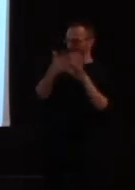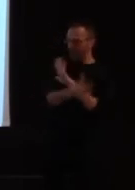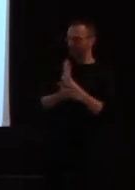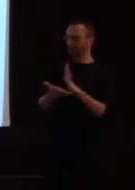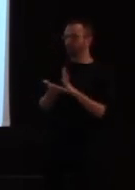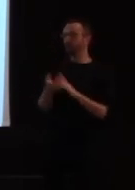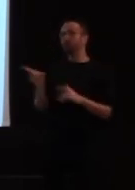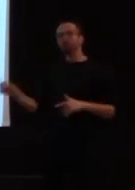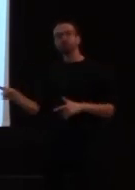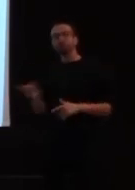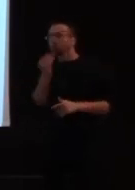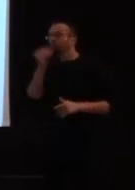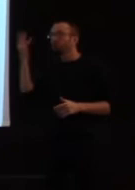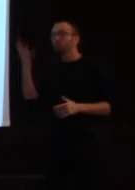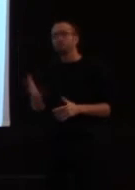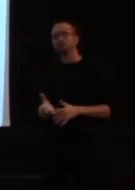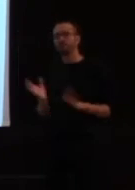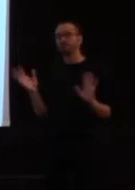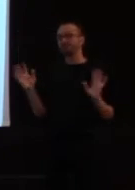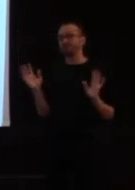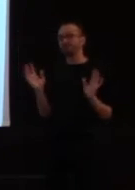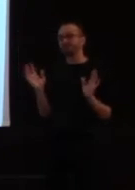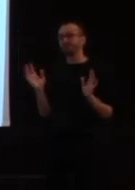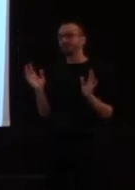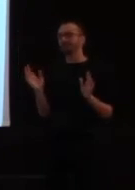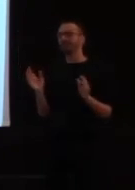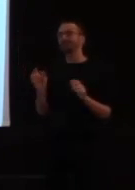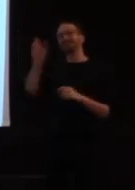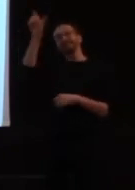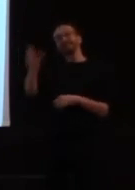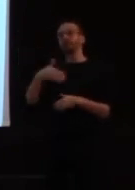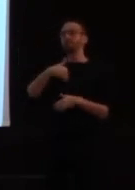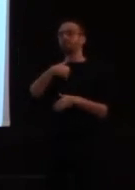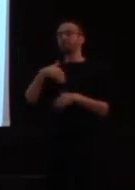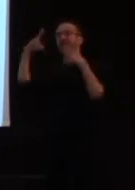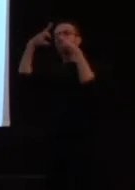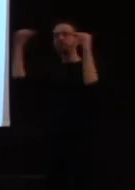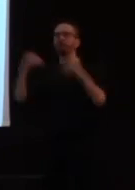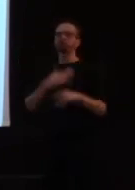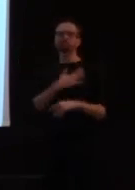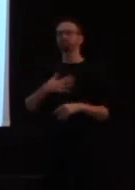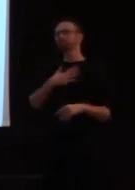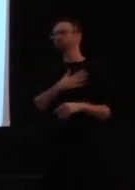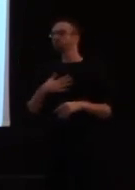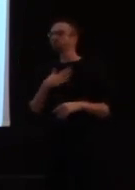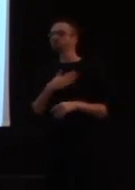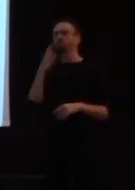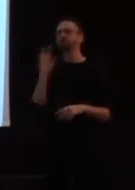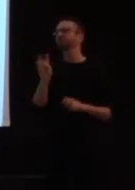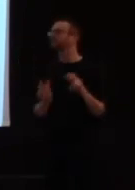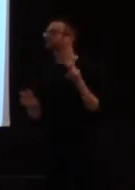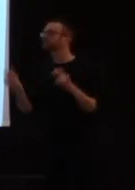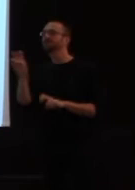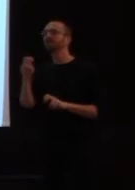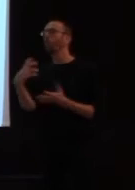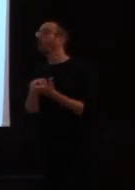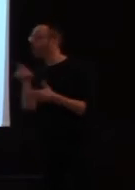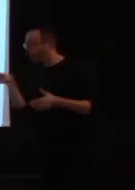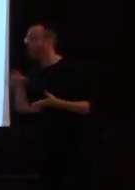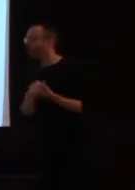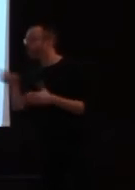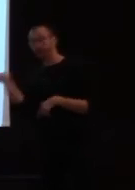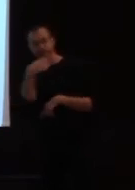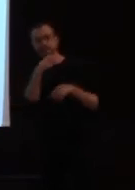Pero le funcionaba de maravilla. Los que hacían de enfermeros estaban encantados, buscando.